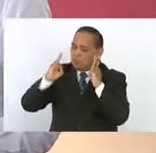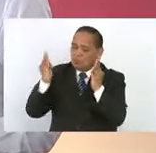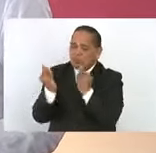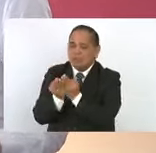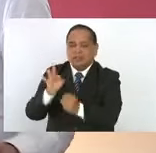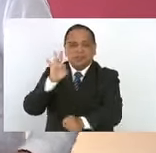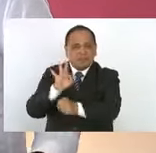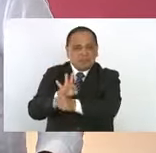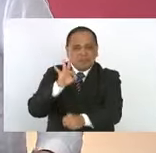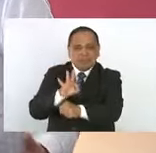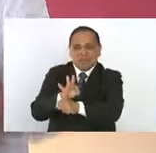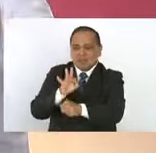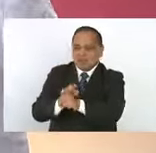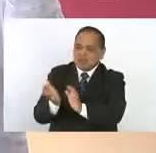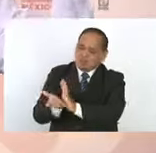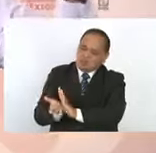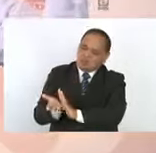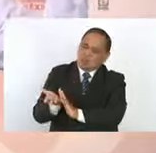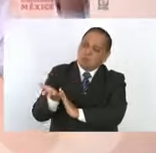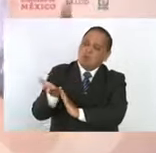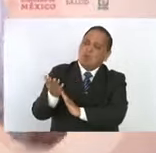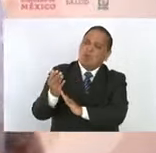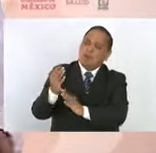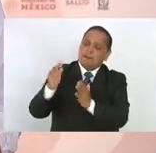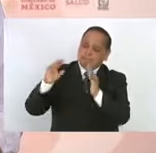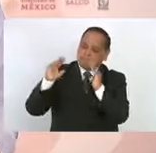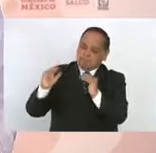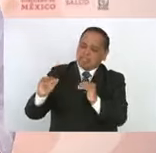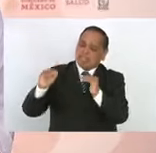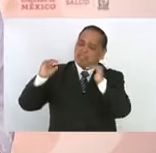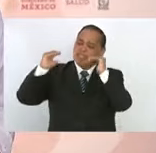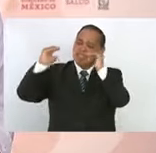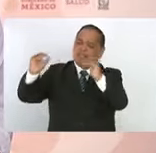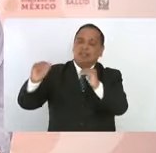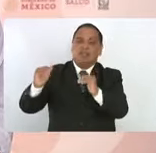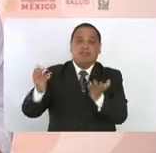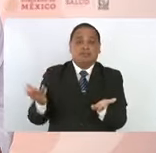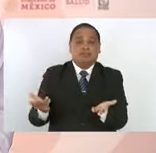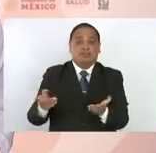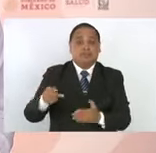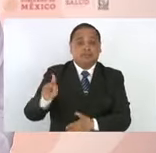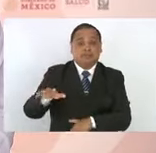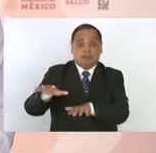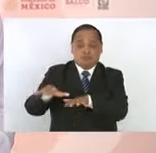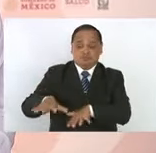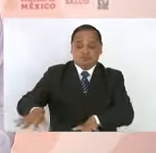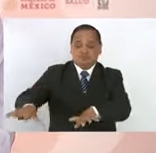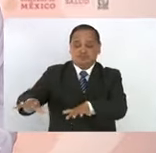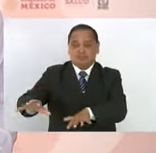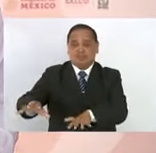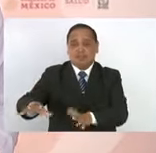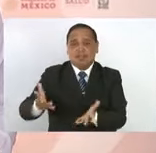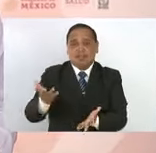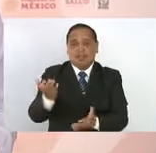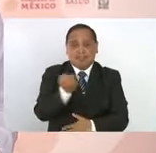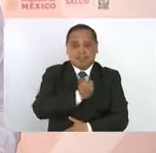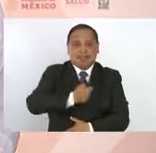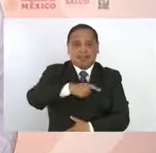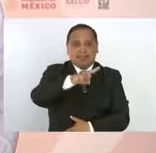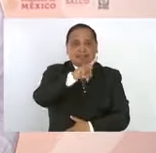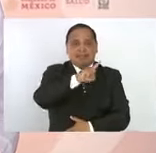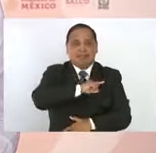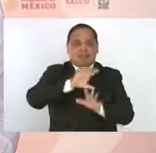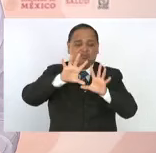y el que se consolidara uno de los mejores sistemas de salud del